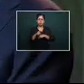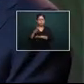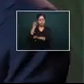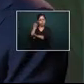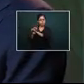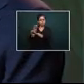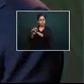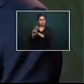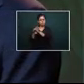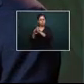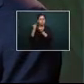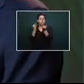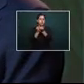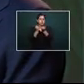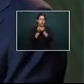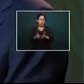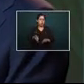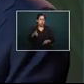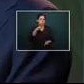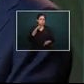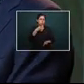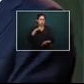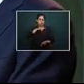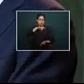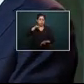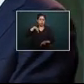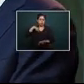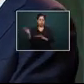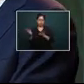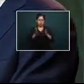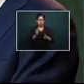y también nos afecta a nosotros.